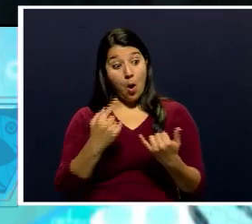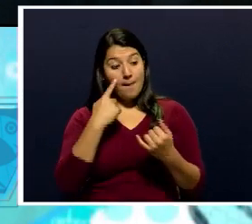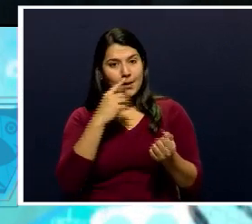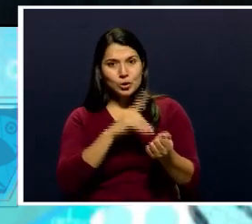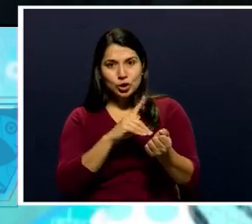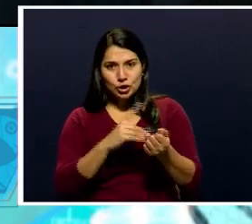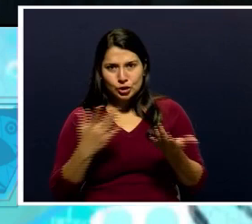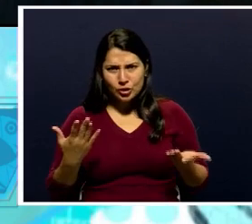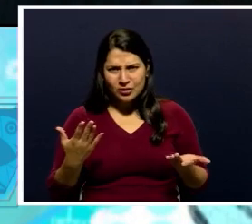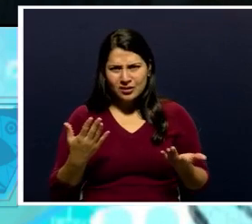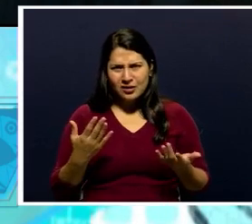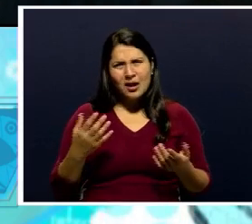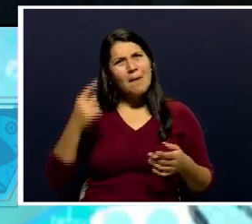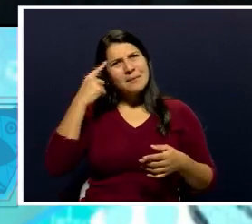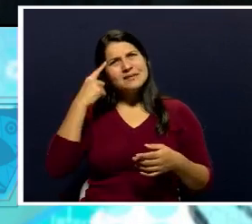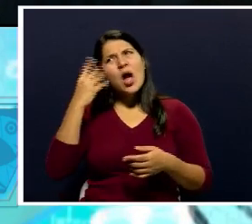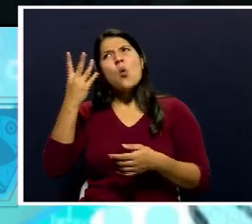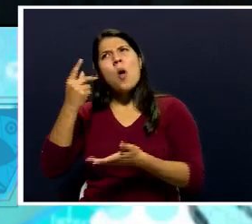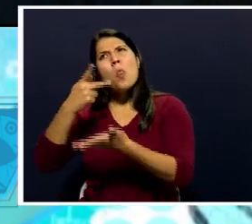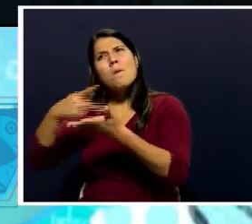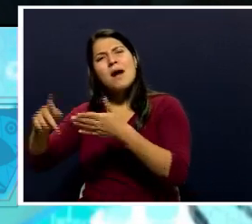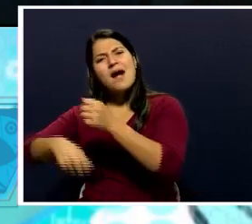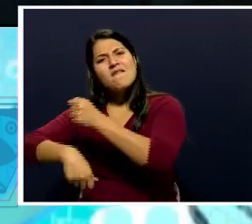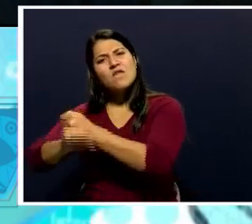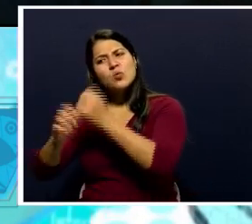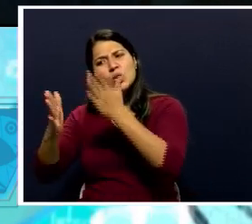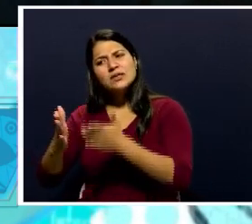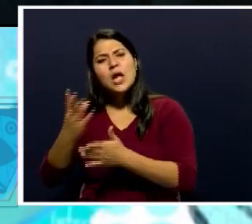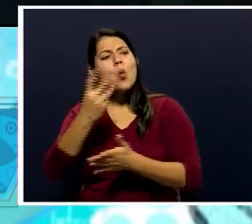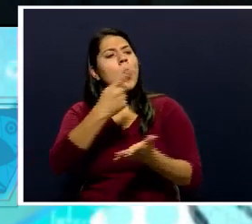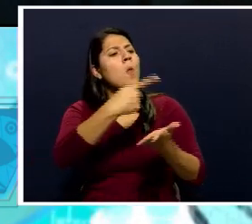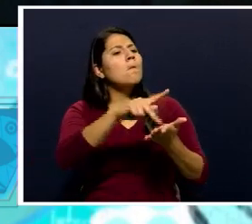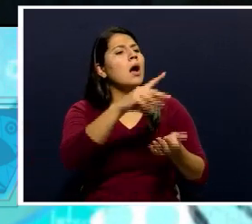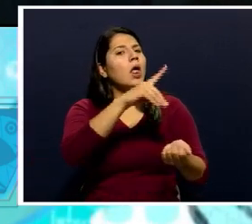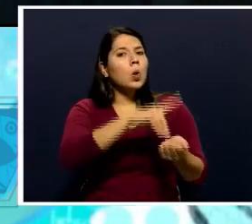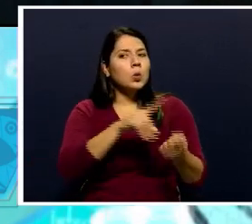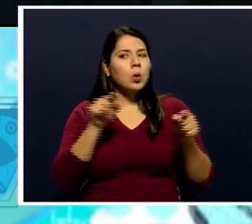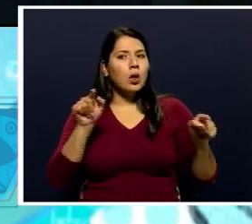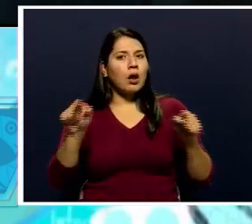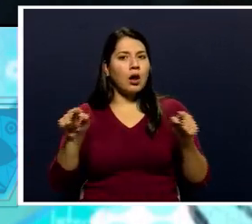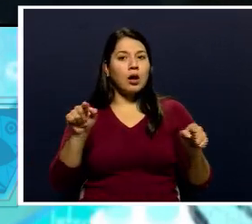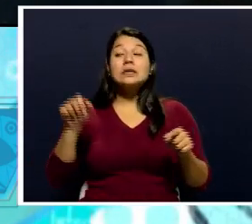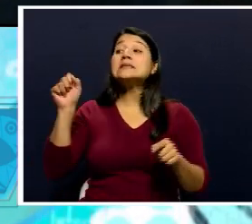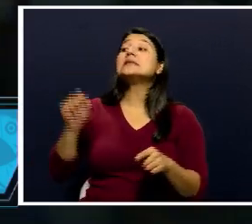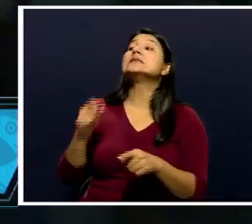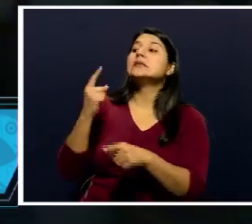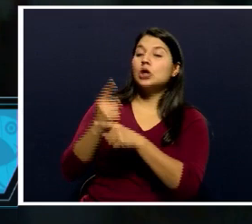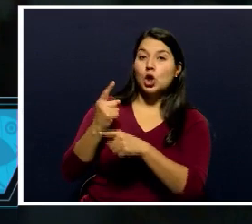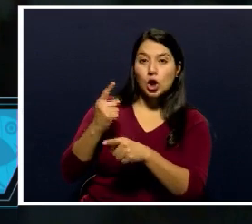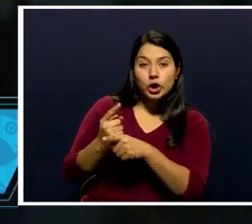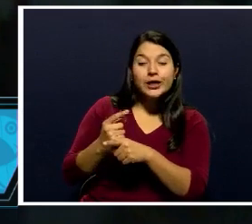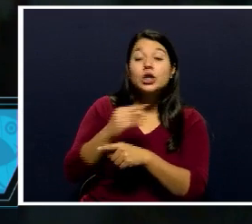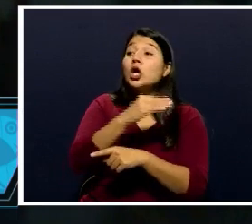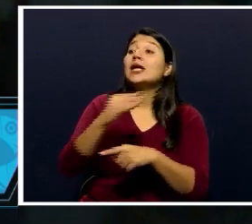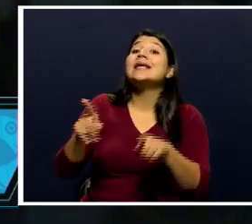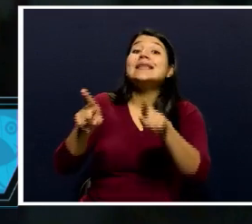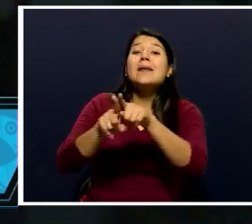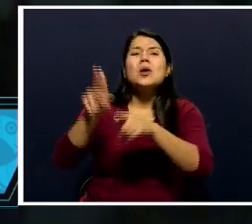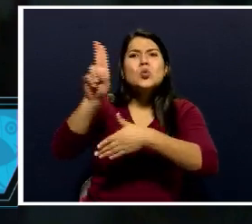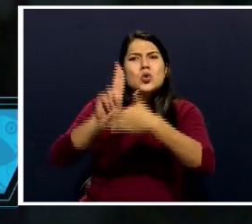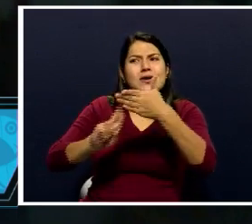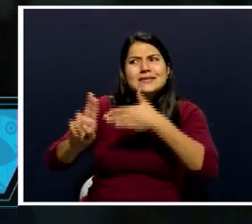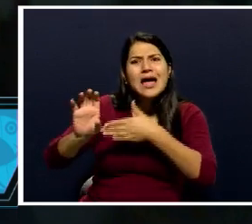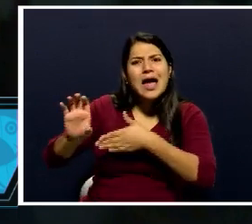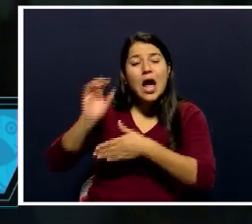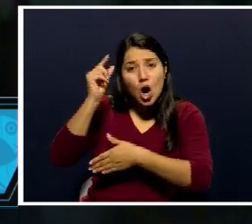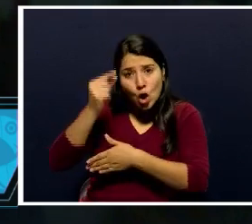le pagamos a un futbolista y cuánto le pagamos a un médico. Exacto. Y de las universidades estatales estamos viendo no